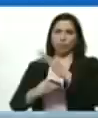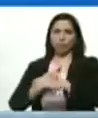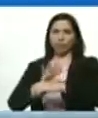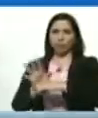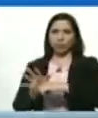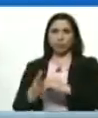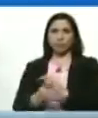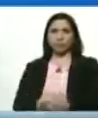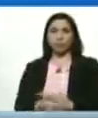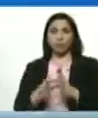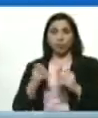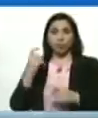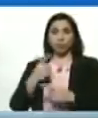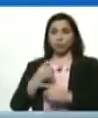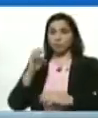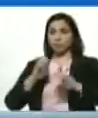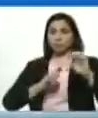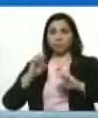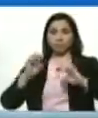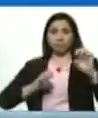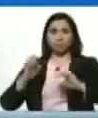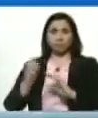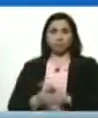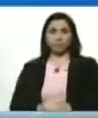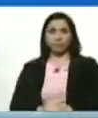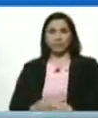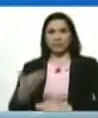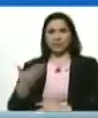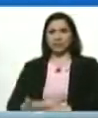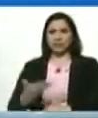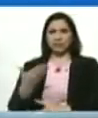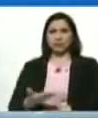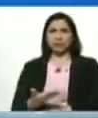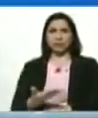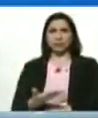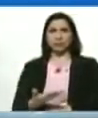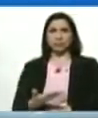todo esto hay que evaluarlo es muy importante